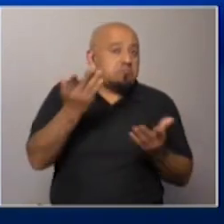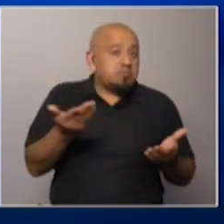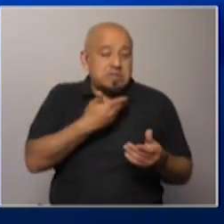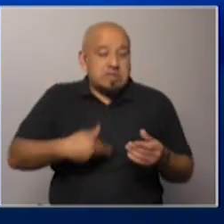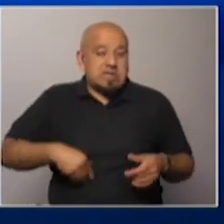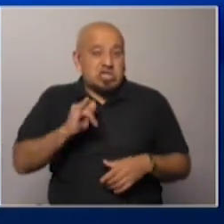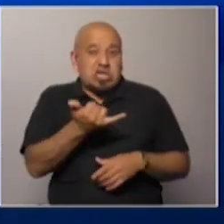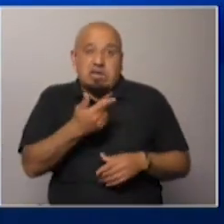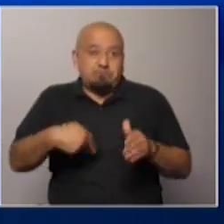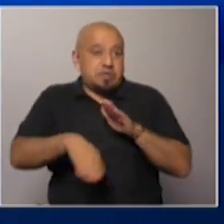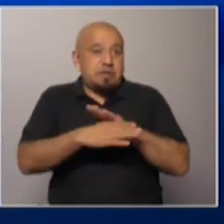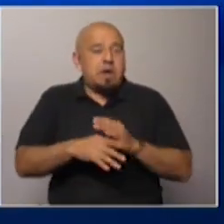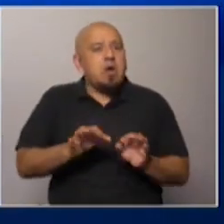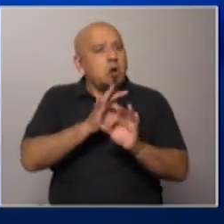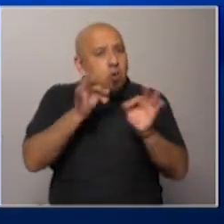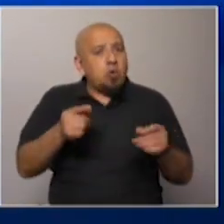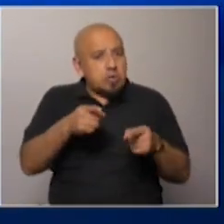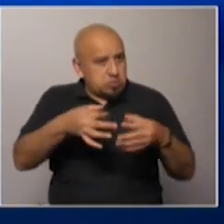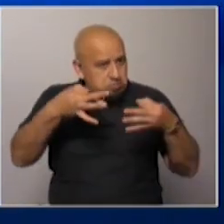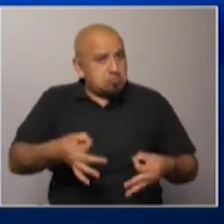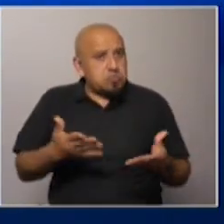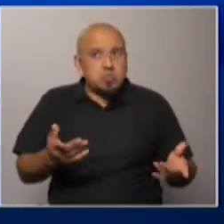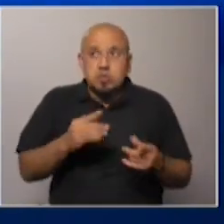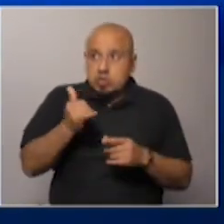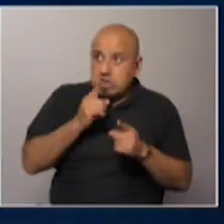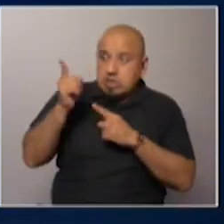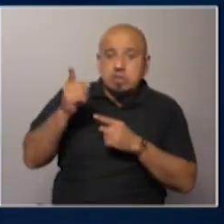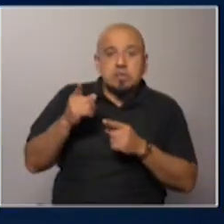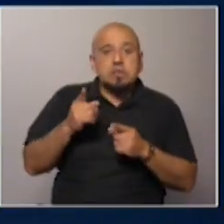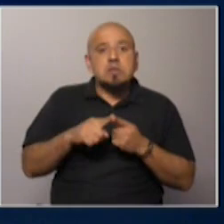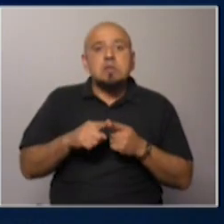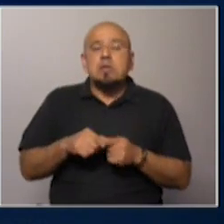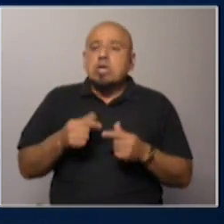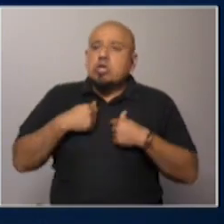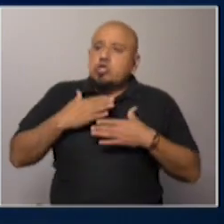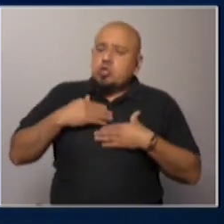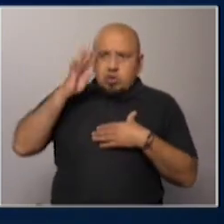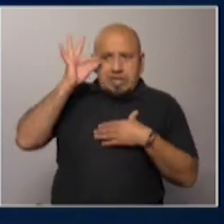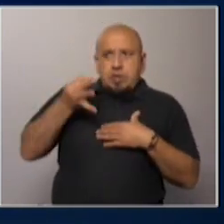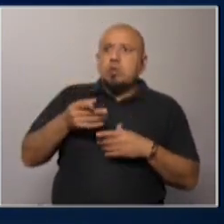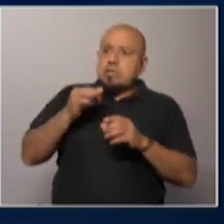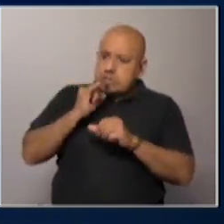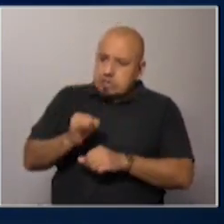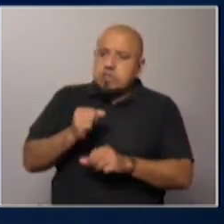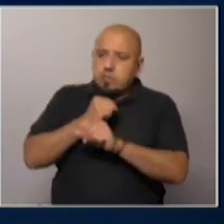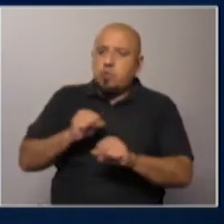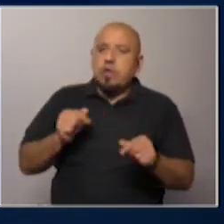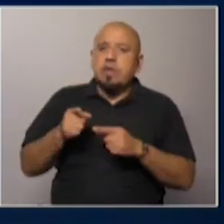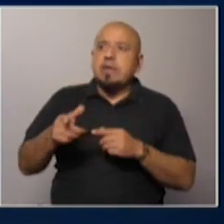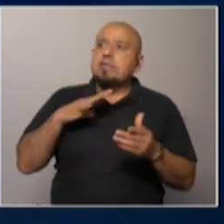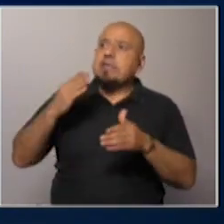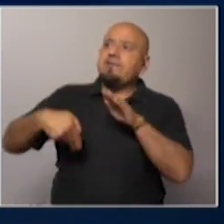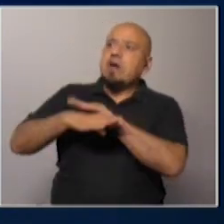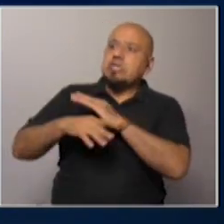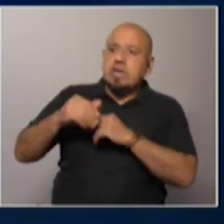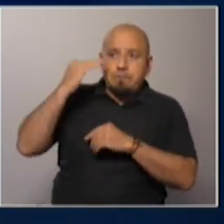por irse o como algo que se va a concretar por más que se acepta por ir ese mandatario que está yo creo que se puede concretar efectivamente que retire a